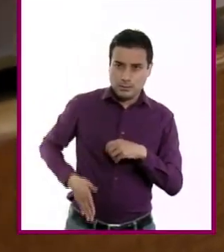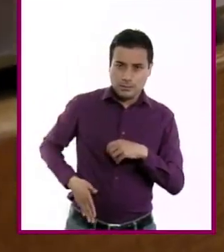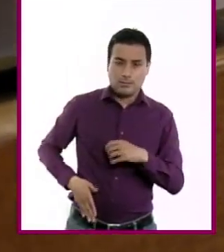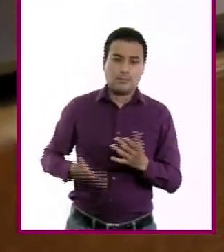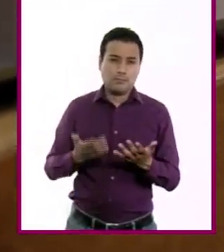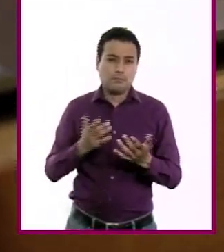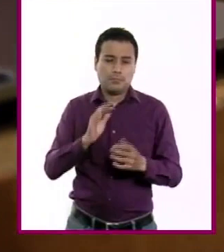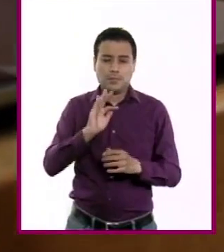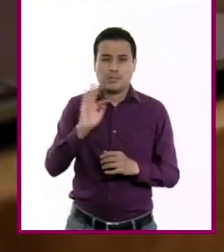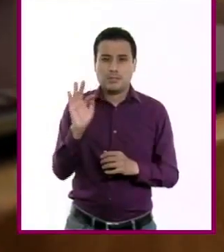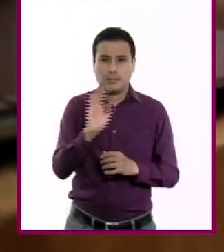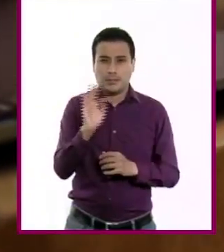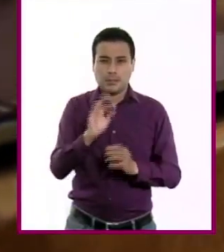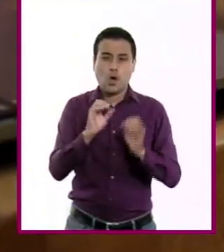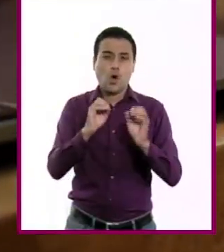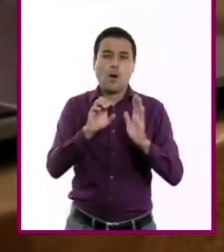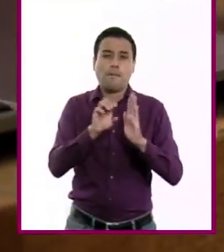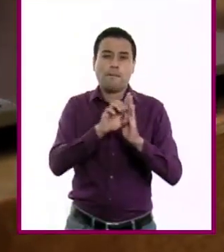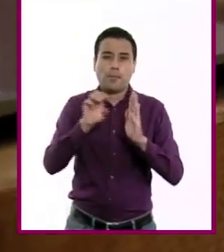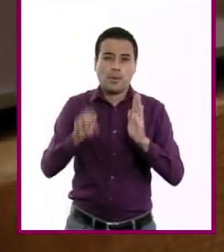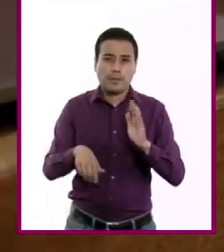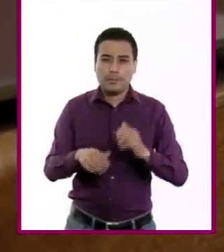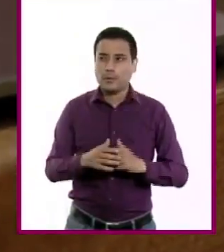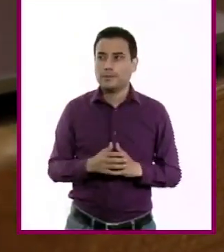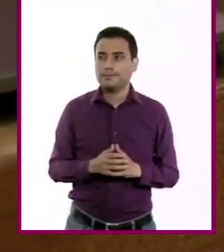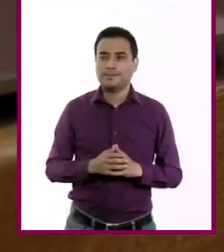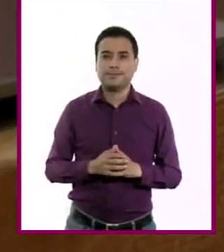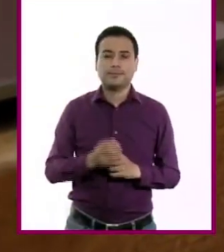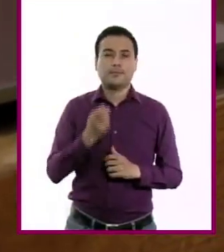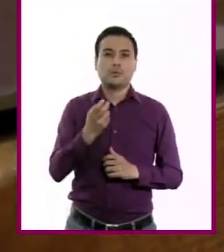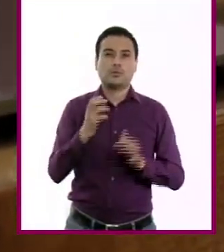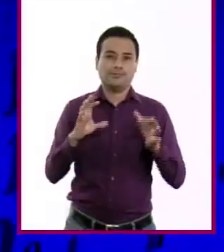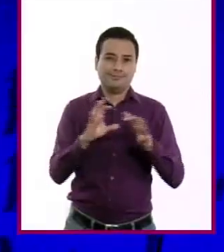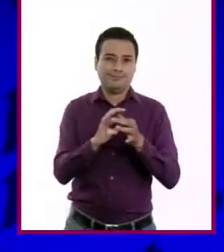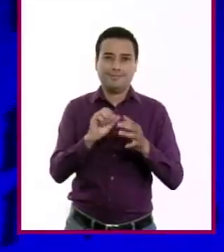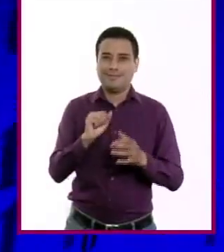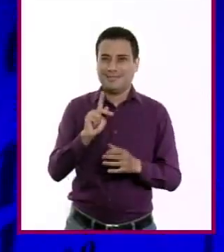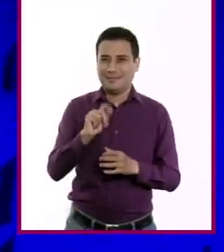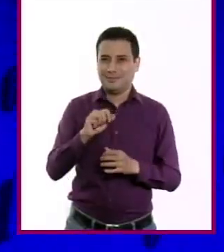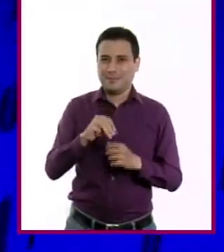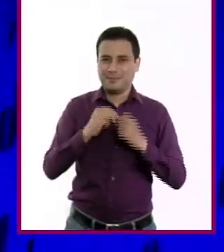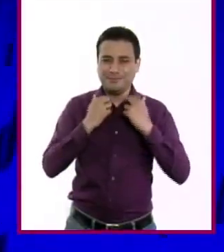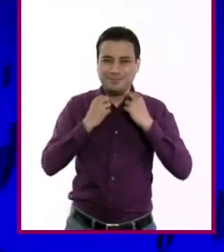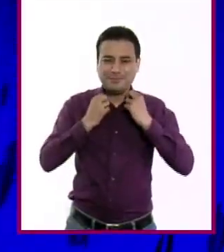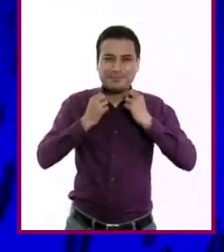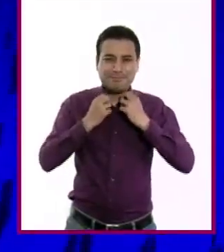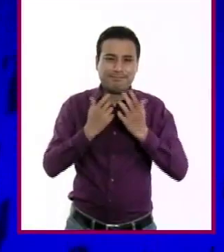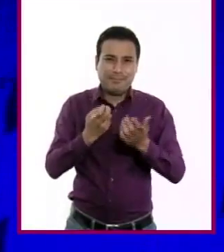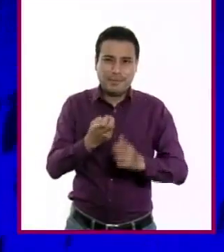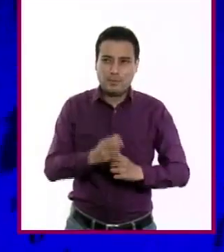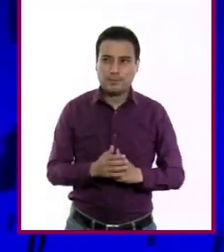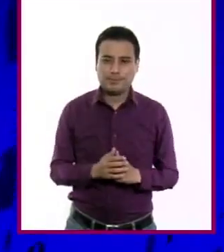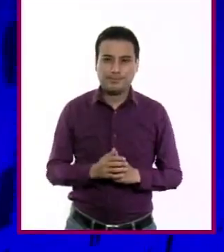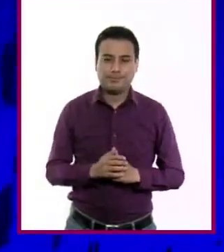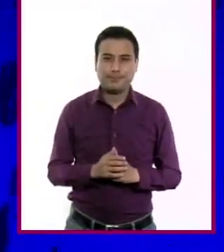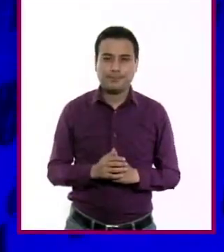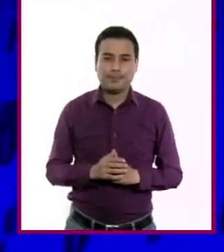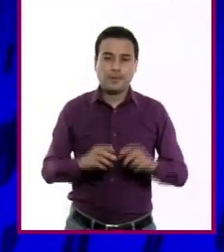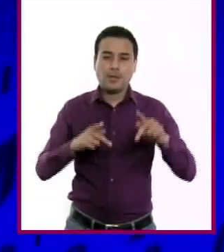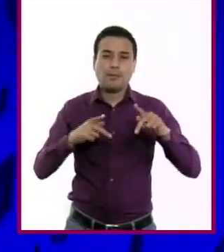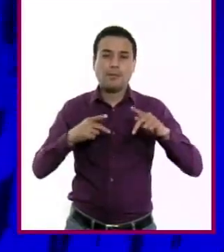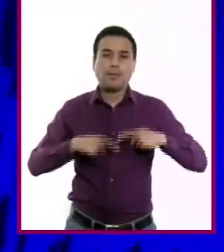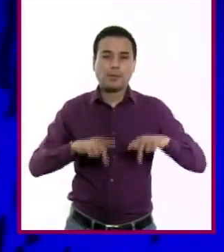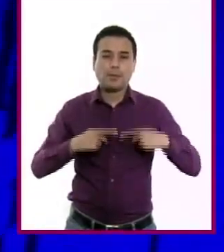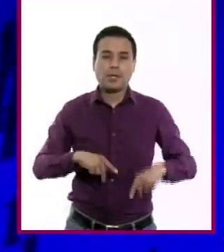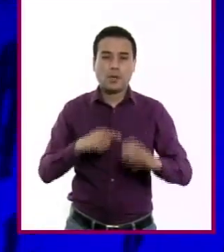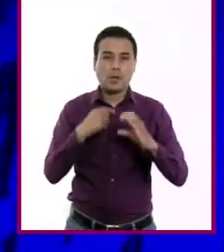a partir de, oye, esto va de la mano con el spam, como dijo mi compañero. Y pues te envían un correo